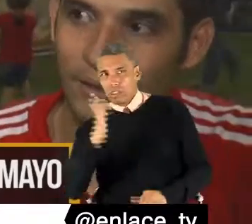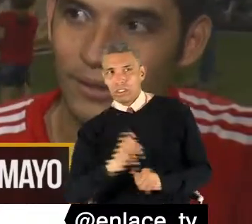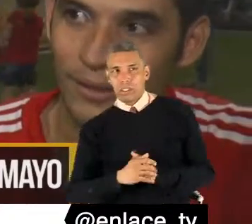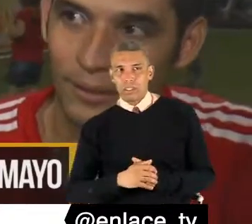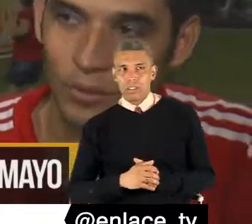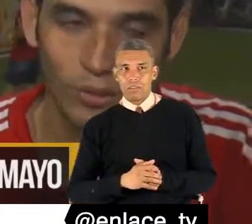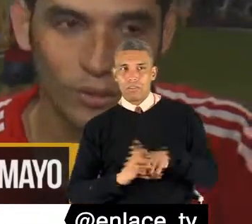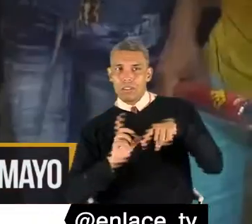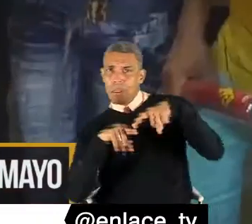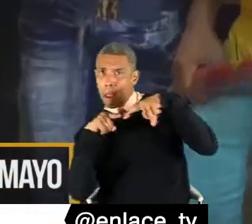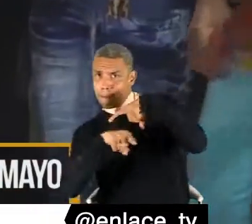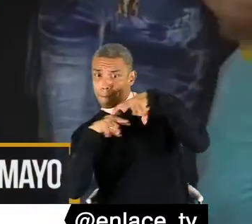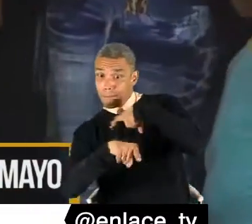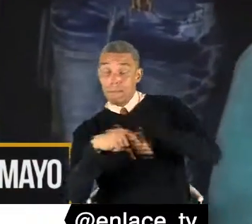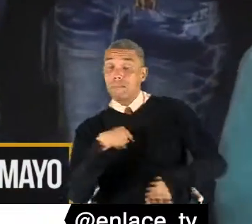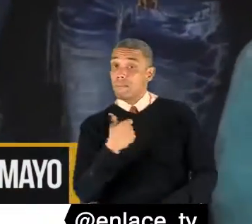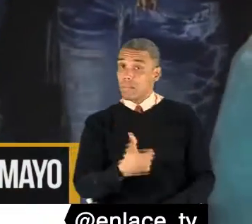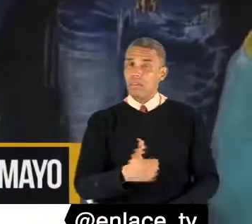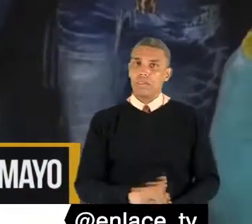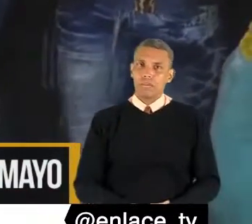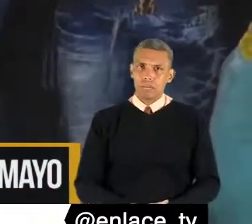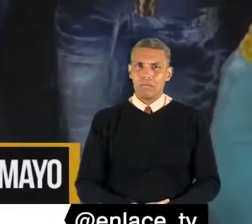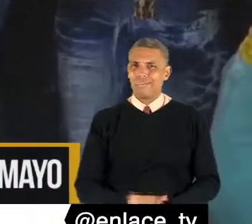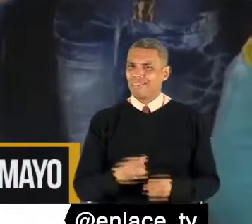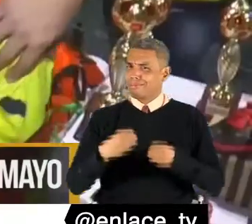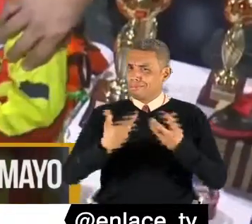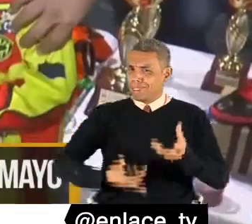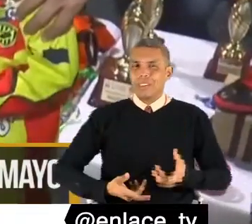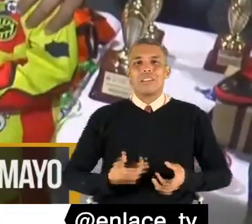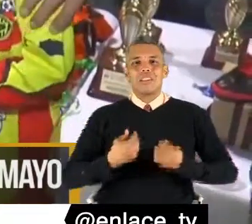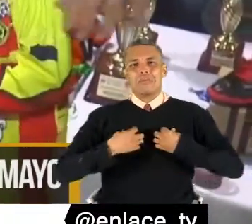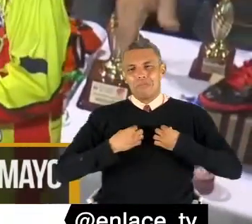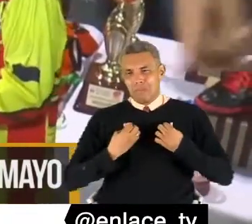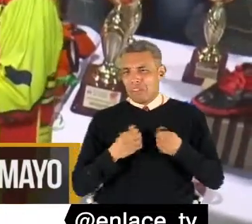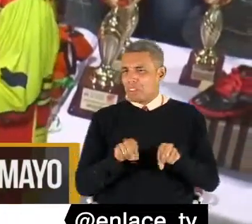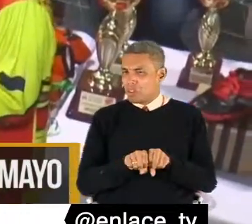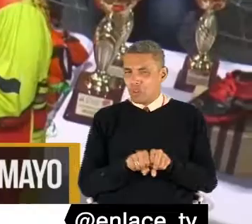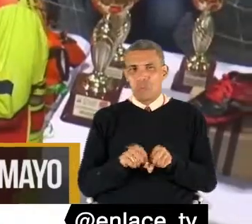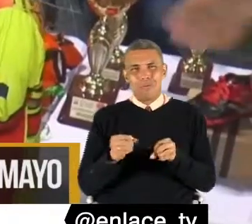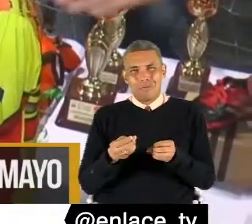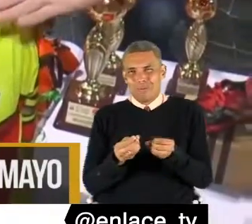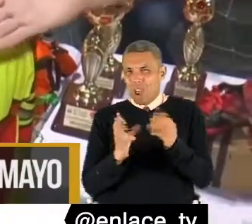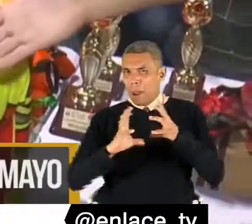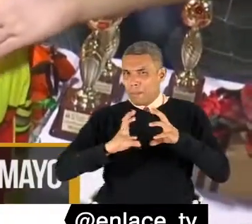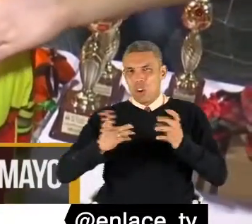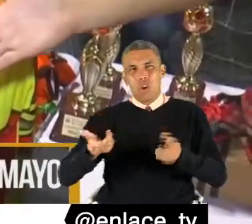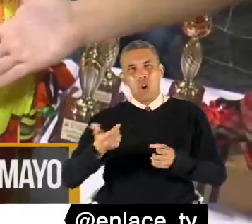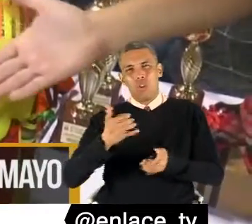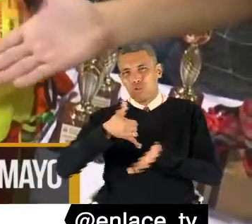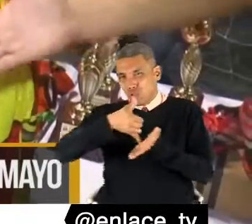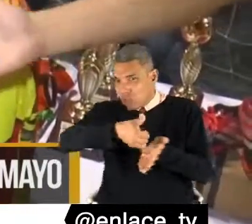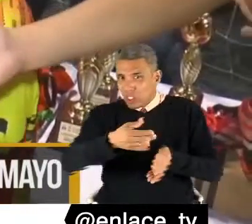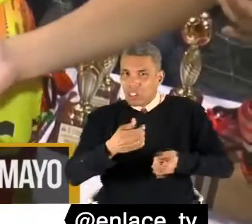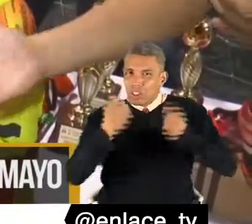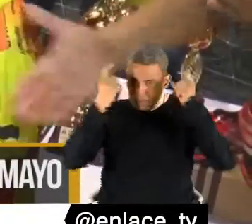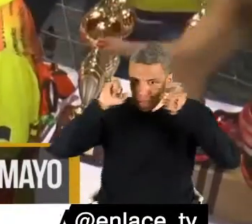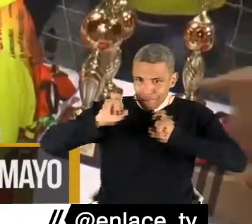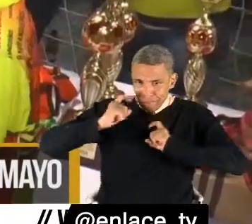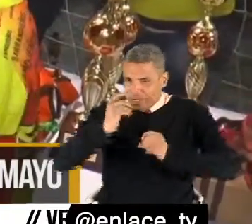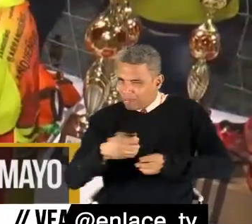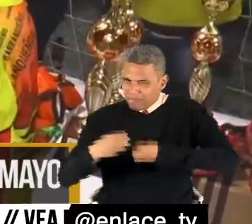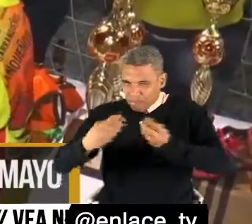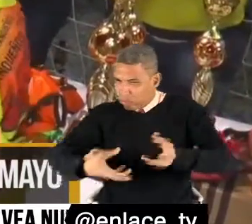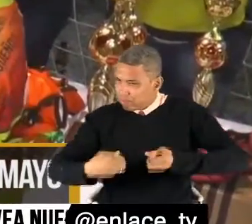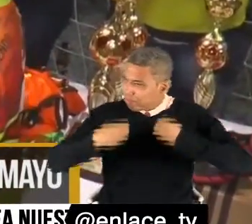por todos los goles que hicimos. Implementos deportivos, trofeos y medallas fueron entregados a los integrantes de las escuadras. Todos resultaron ser